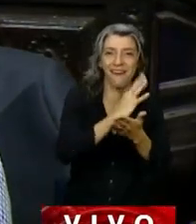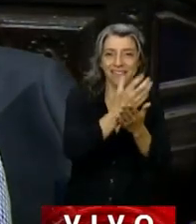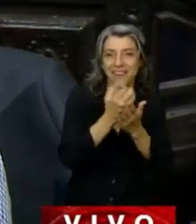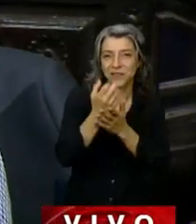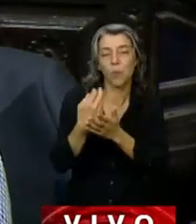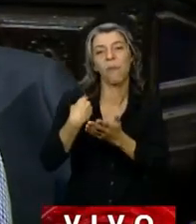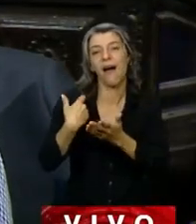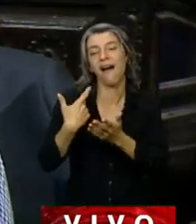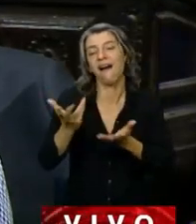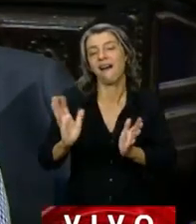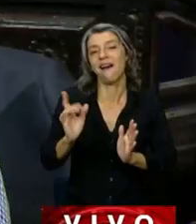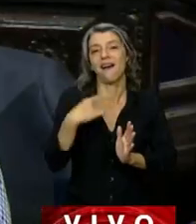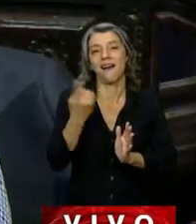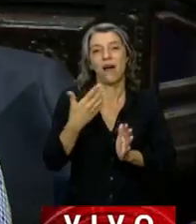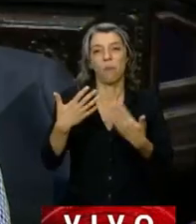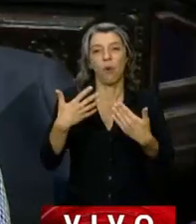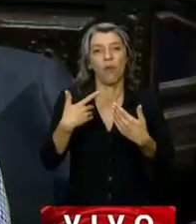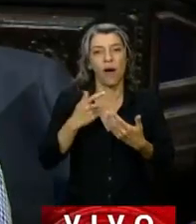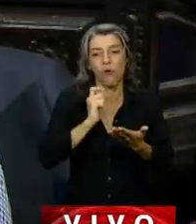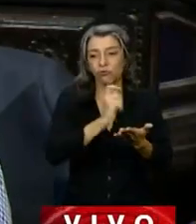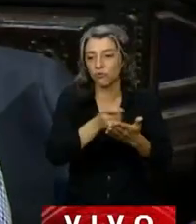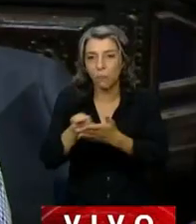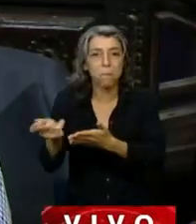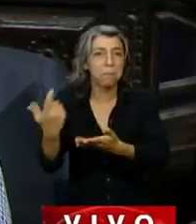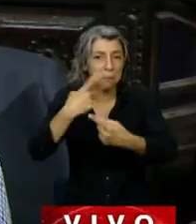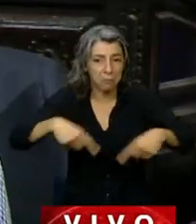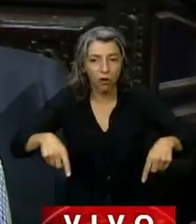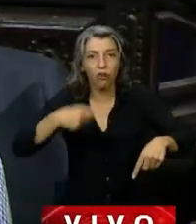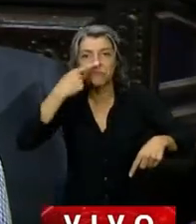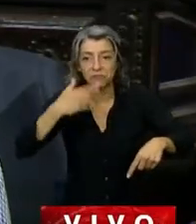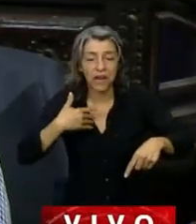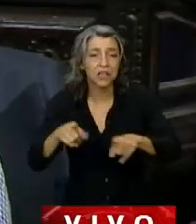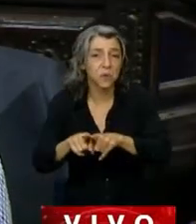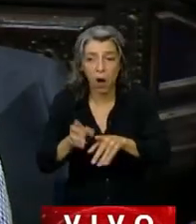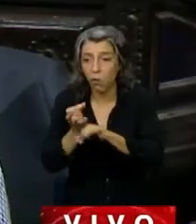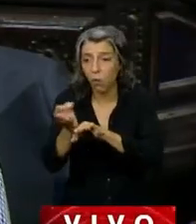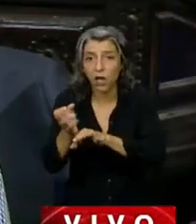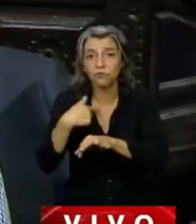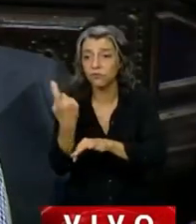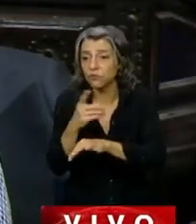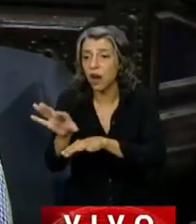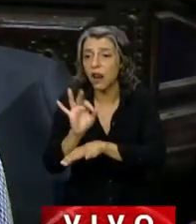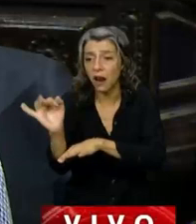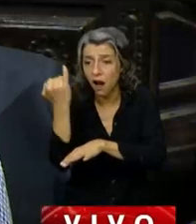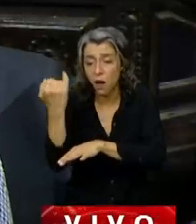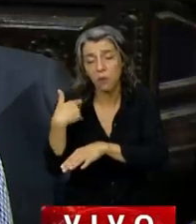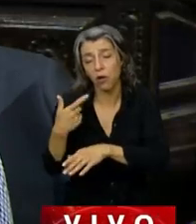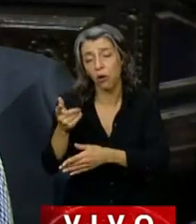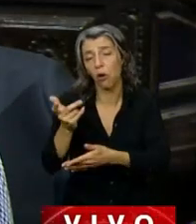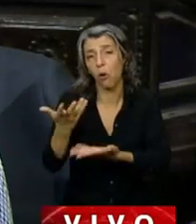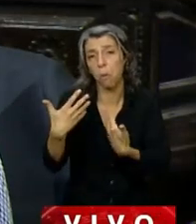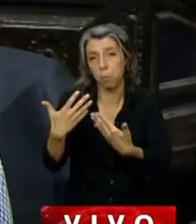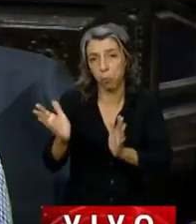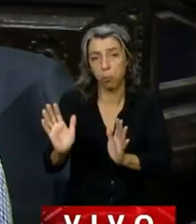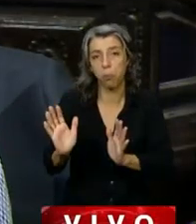que cada uno de nuestros hijos pueda tener la mejor educación posible. Eso es un gran acierto, eso es un gran logro,